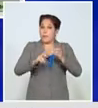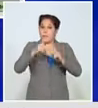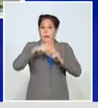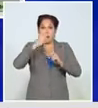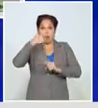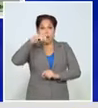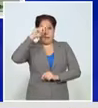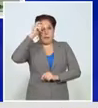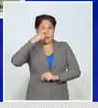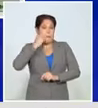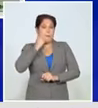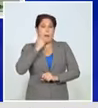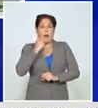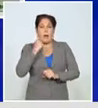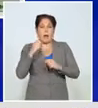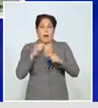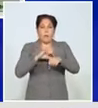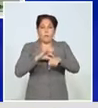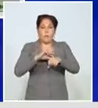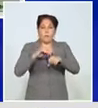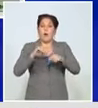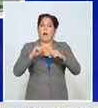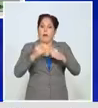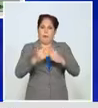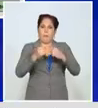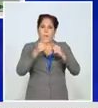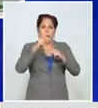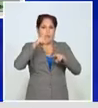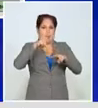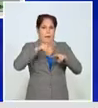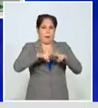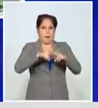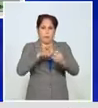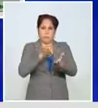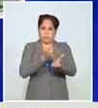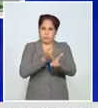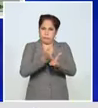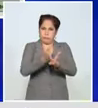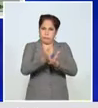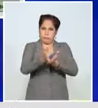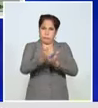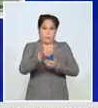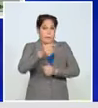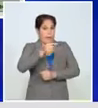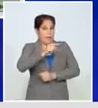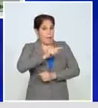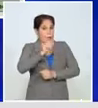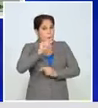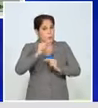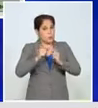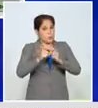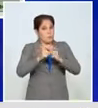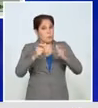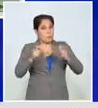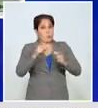elevadas, La Habana se ha mantenido, ayer se incrementa a